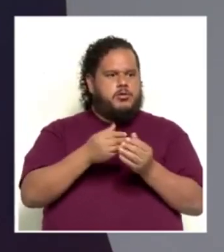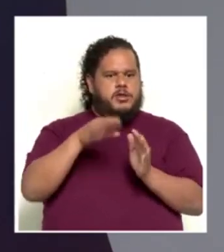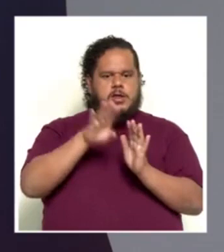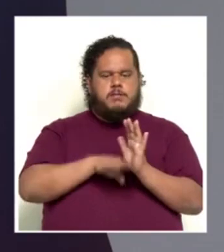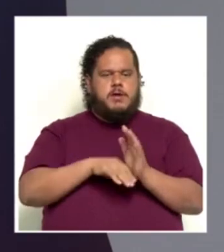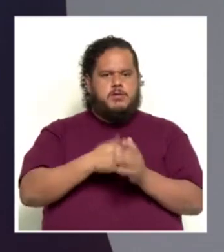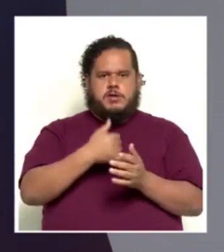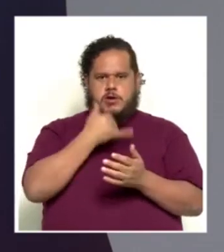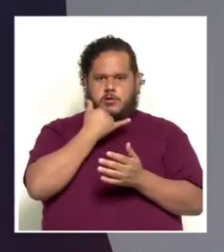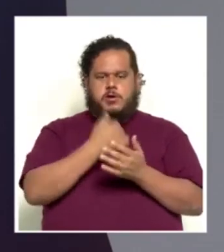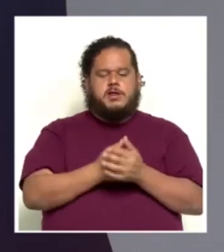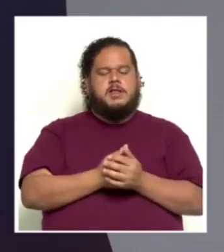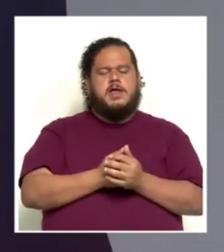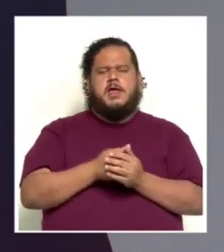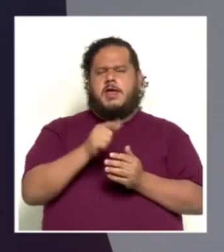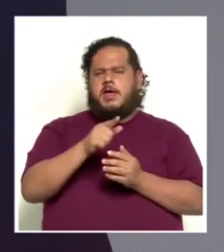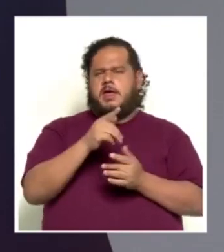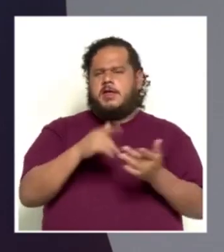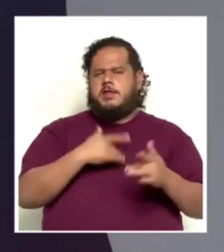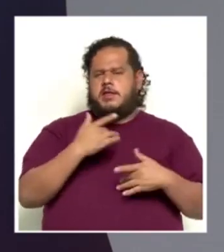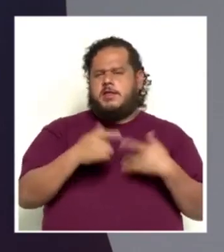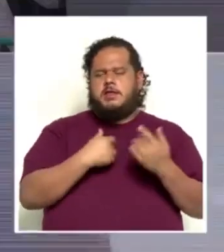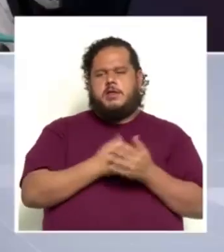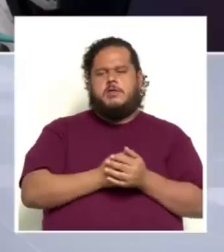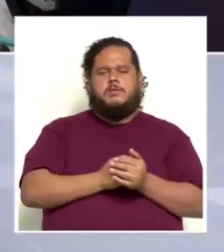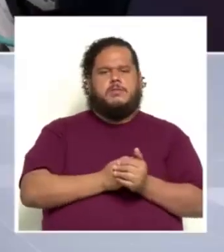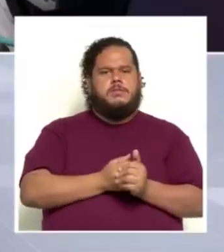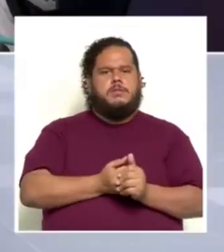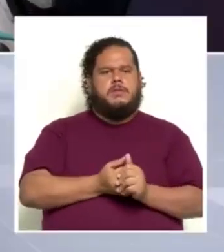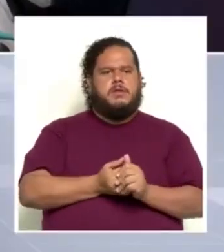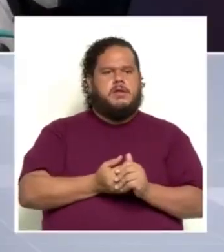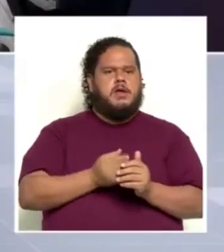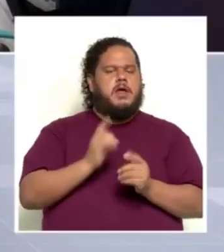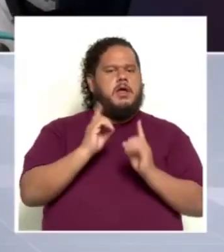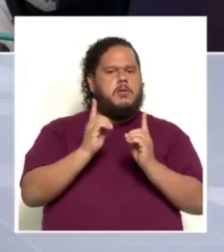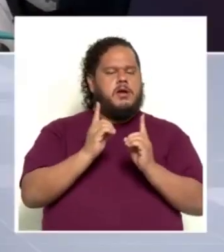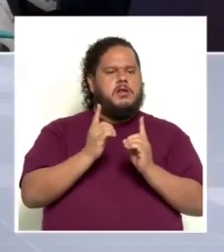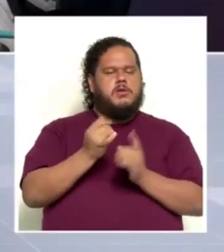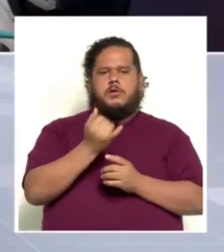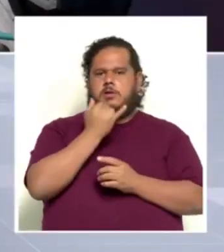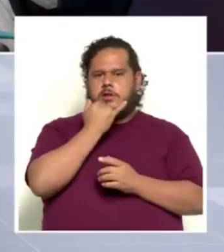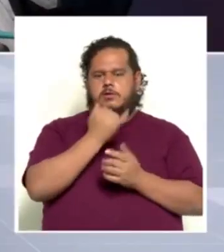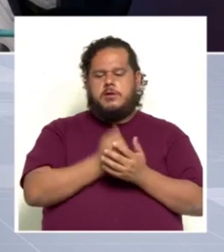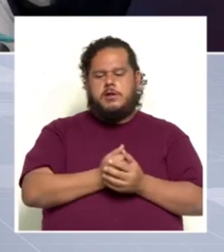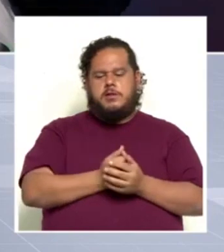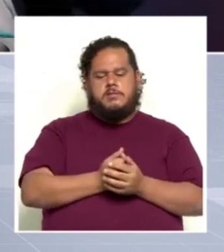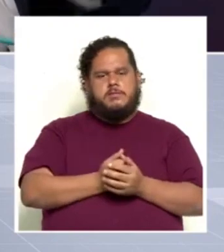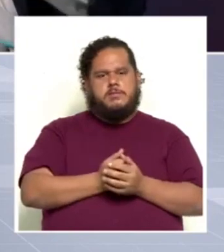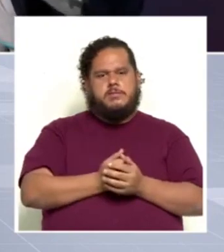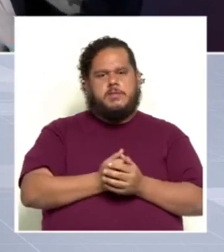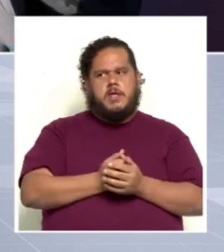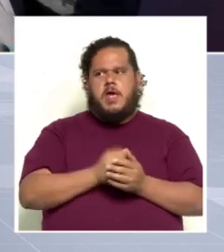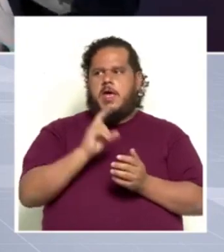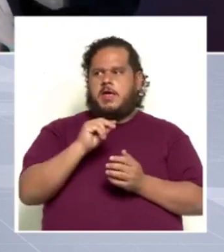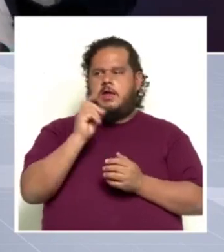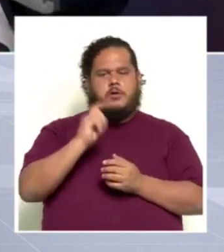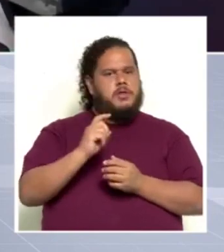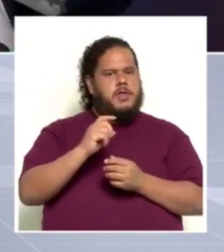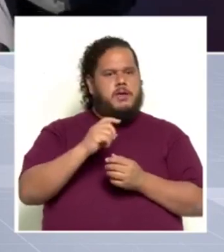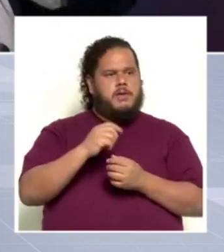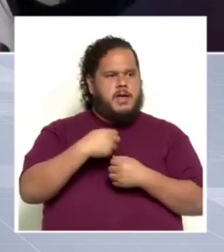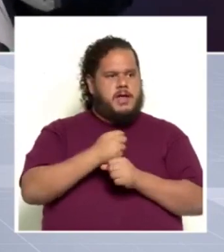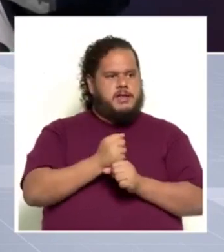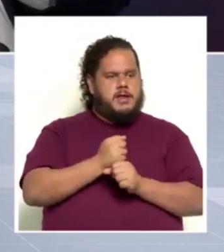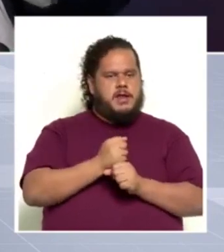este sentido, Rogelio, ¿cuáles son los errores que no se deben cometer en